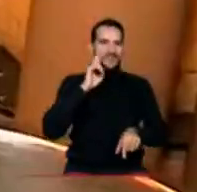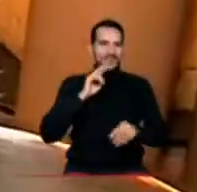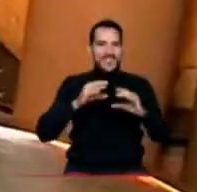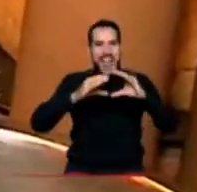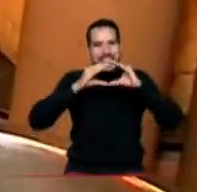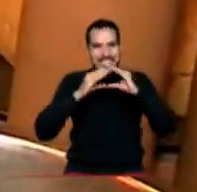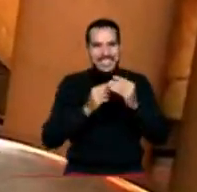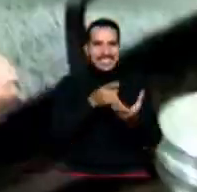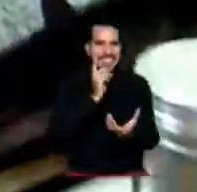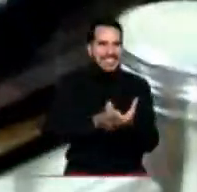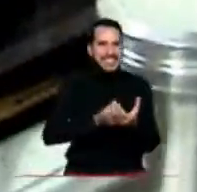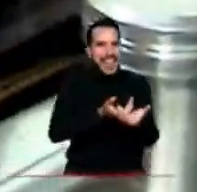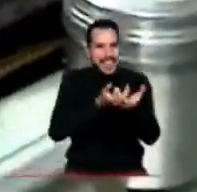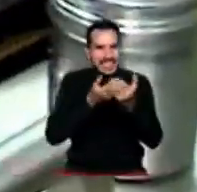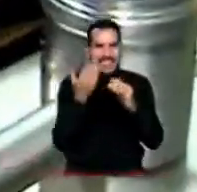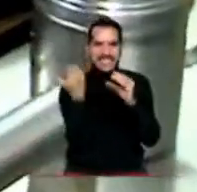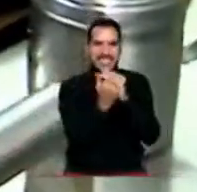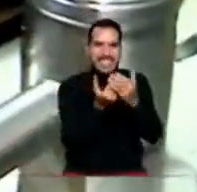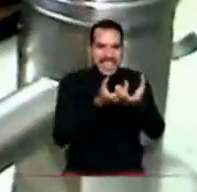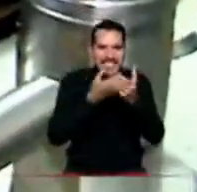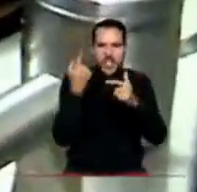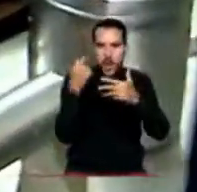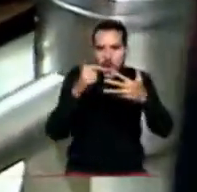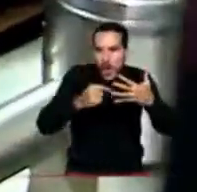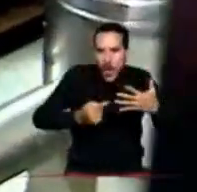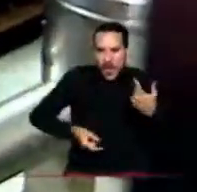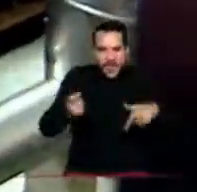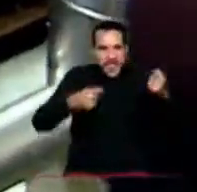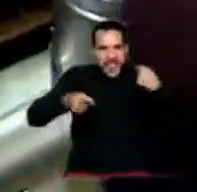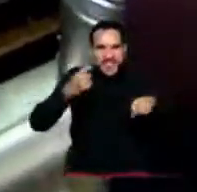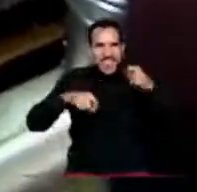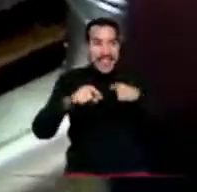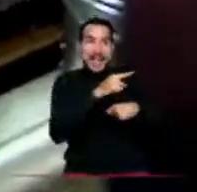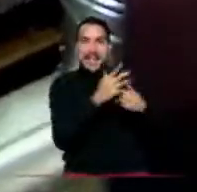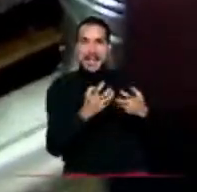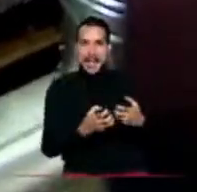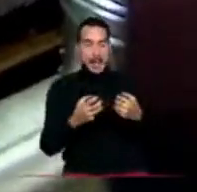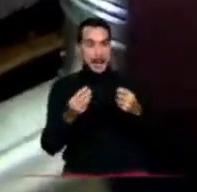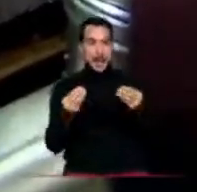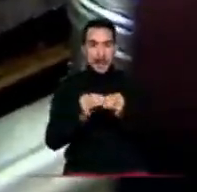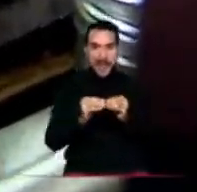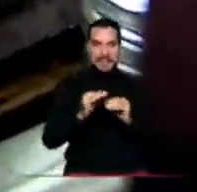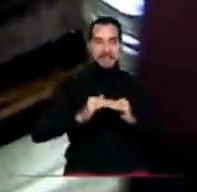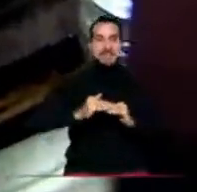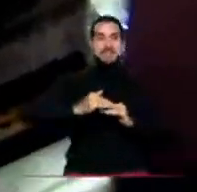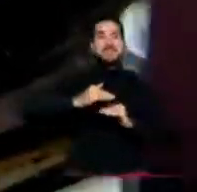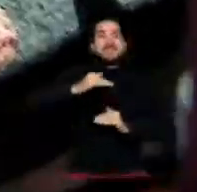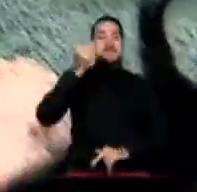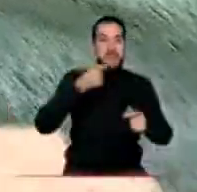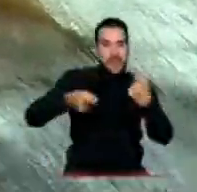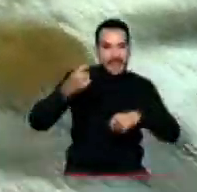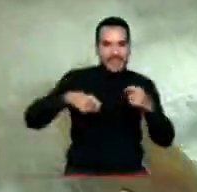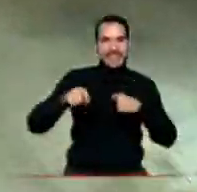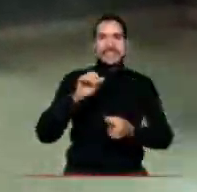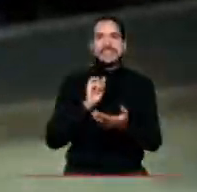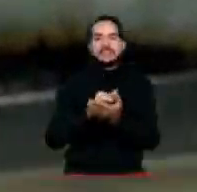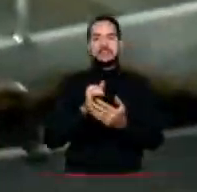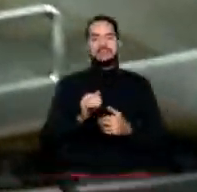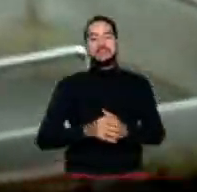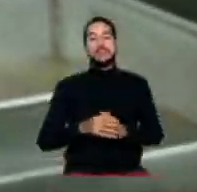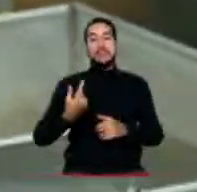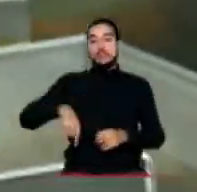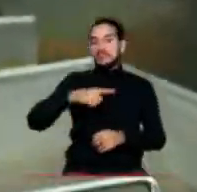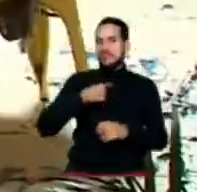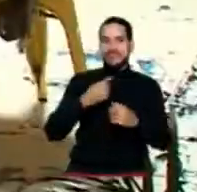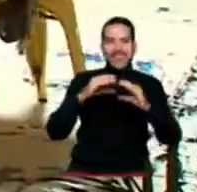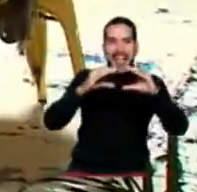la COP16. Nos gusta sacar una hamburguesa especial para cada tipo de clientes, personas con